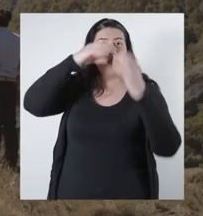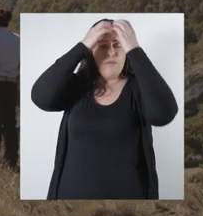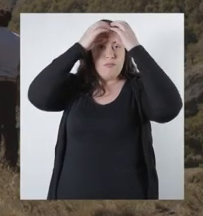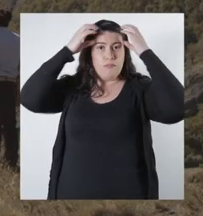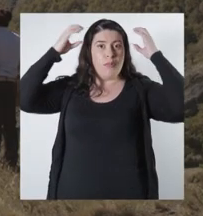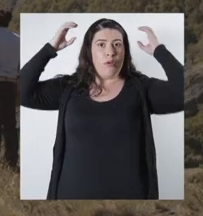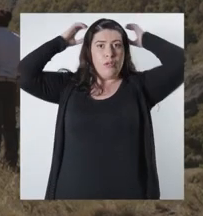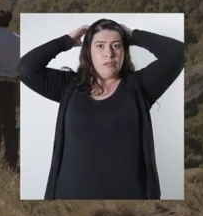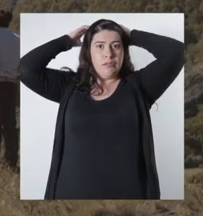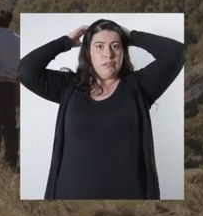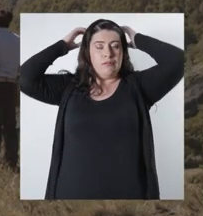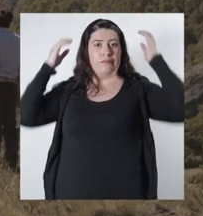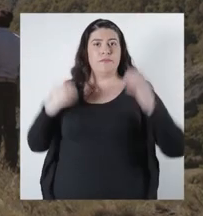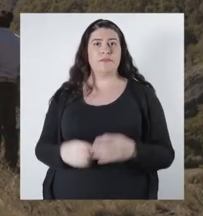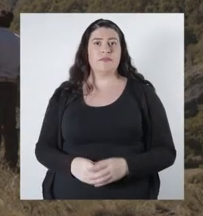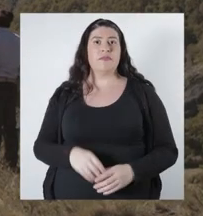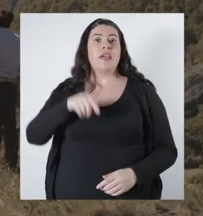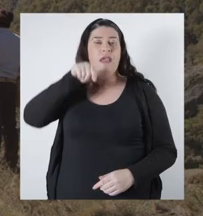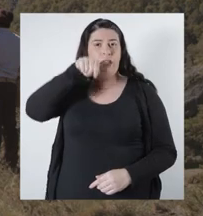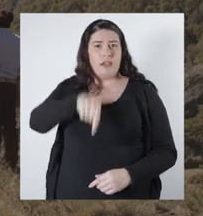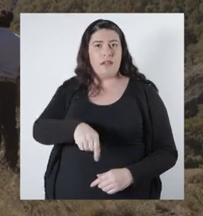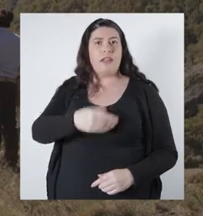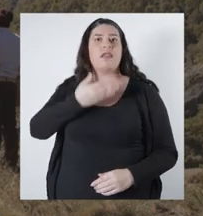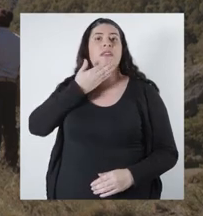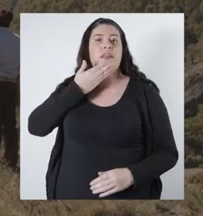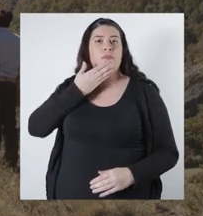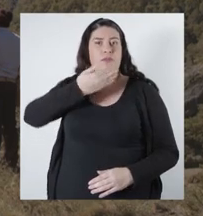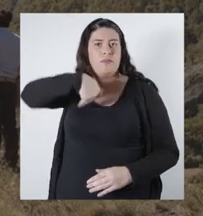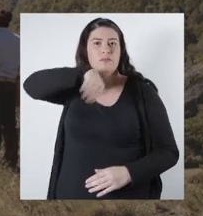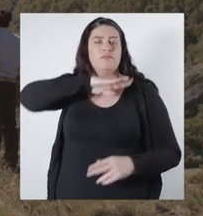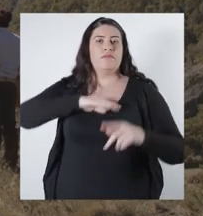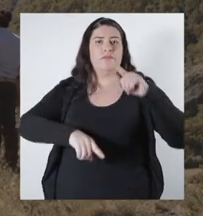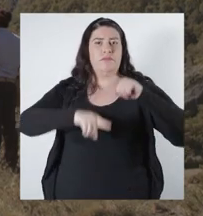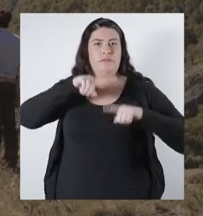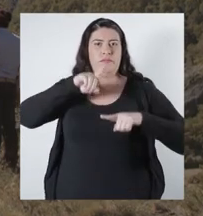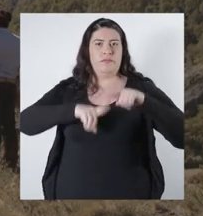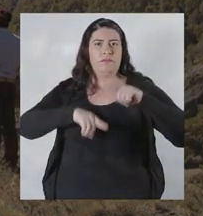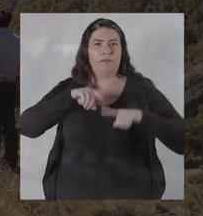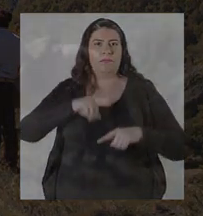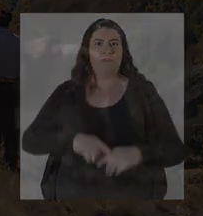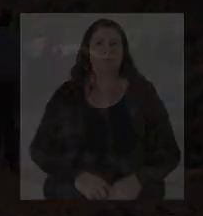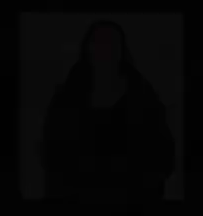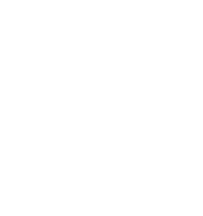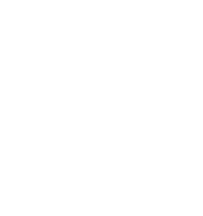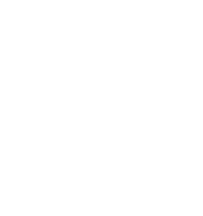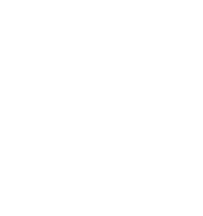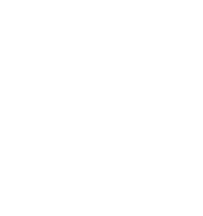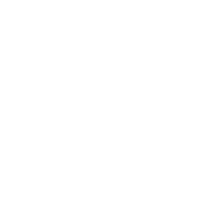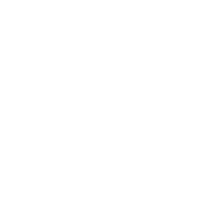Inchinta Mapuche Pehuenche Tova Inchinta In Mapu